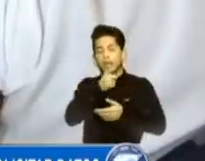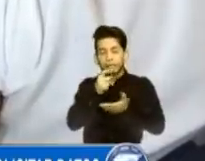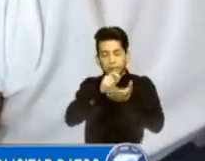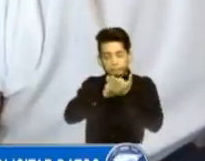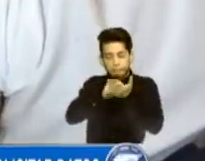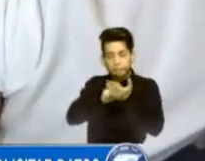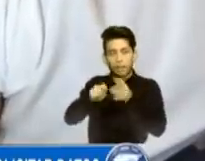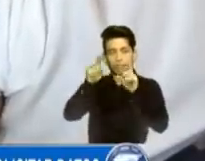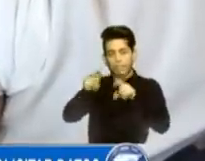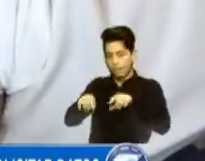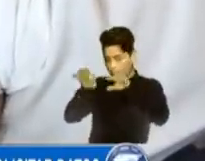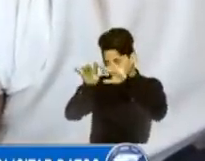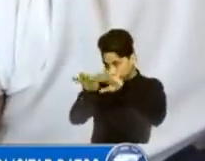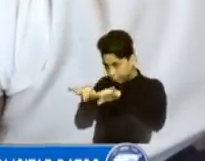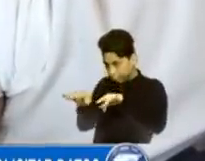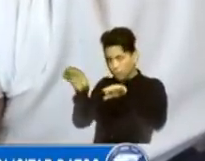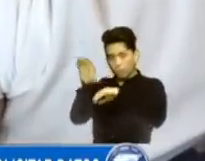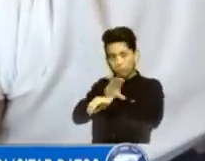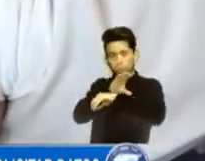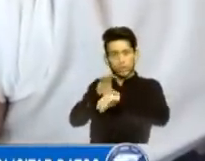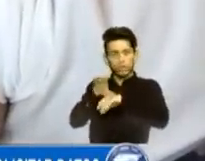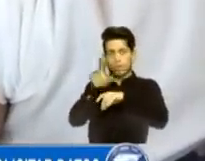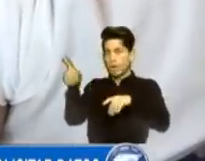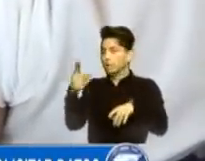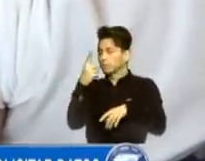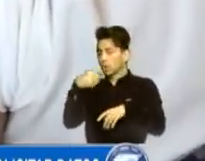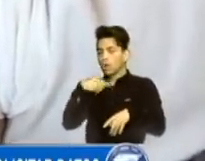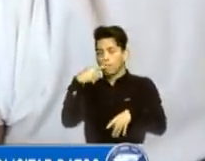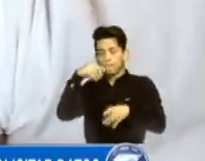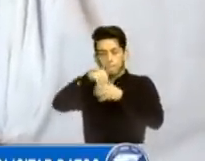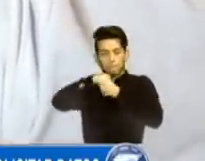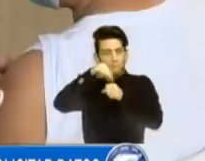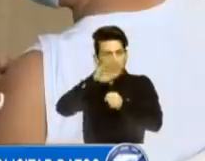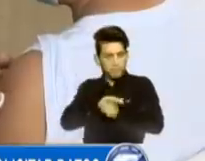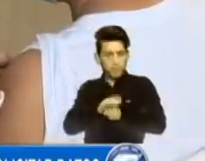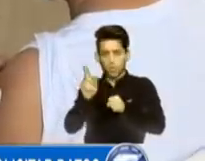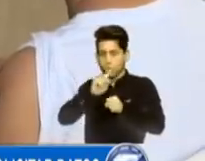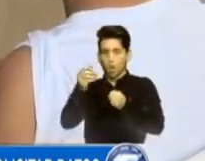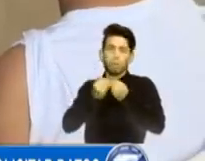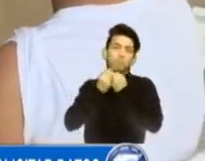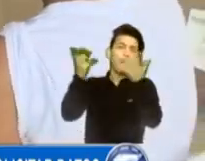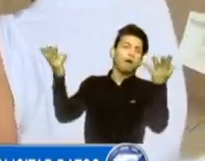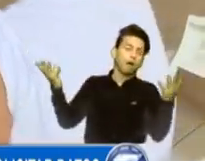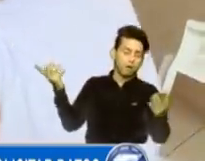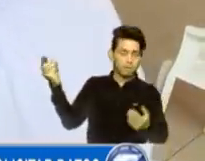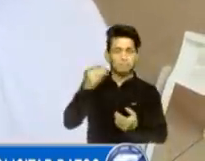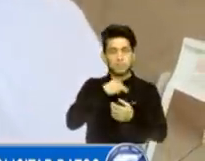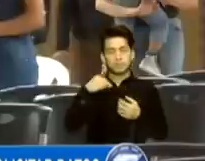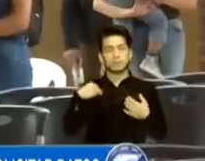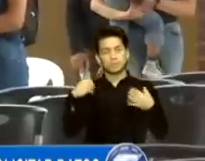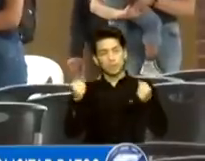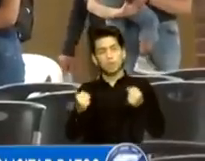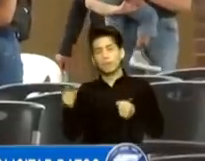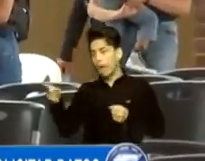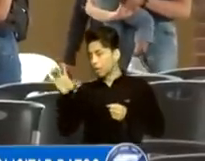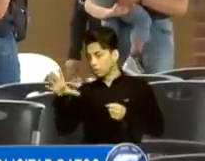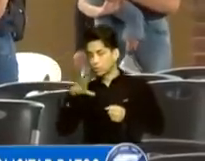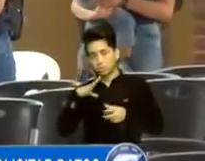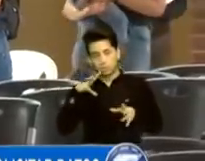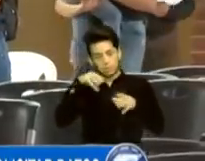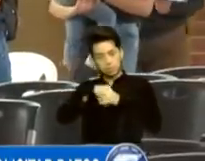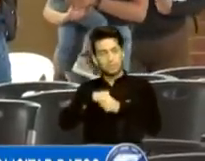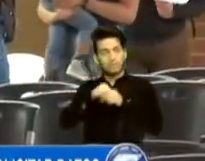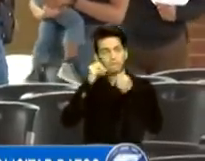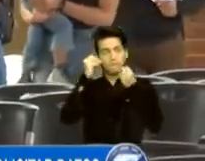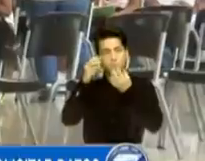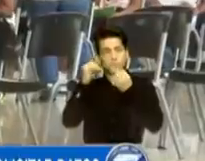sistema, que es un sistema confidencial que tiene el Ministerio de Salud, y ahí está la información que no tiene acceso nada